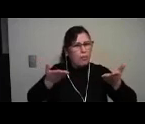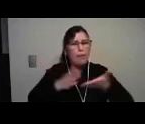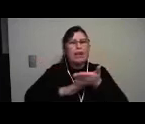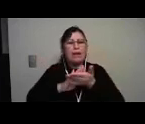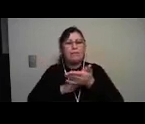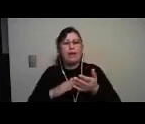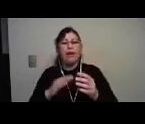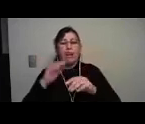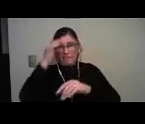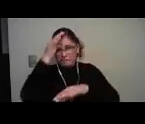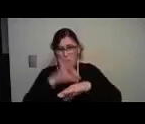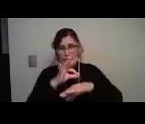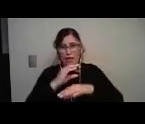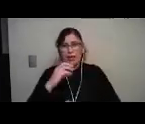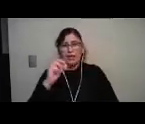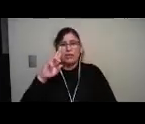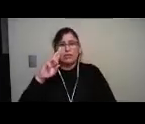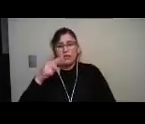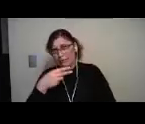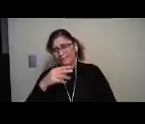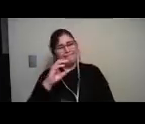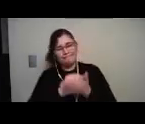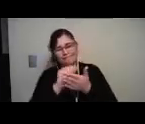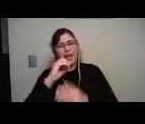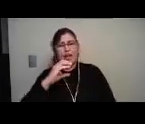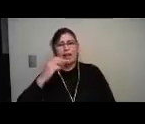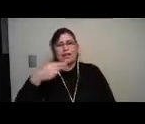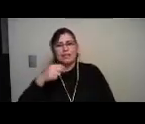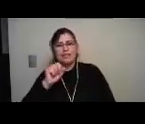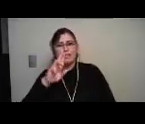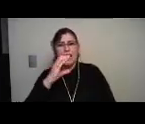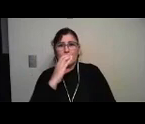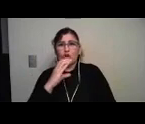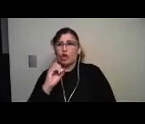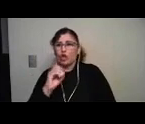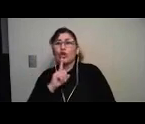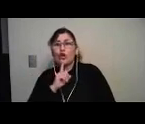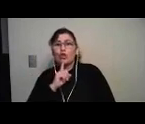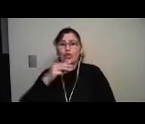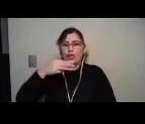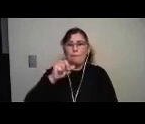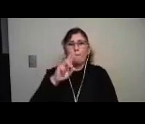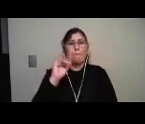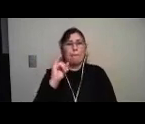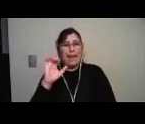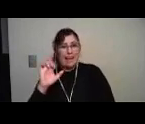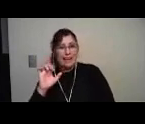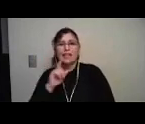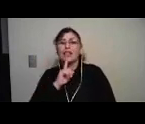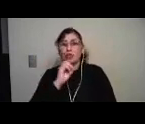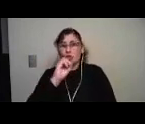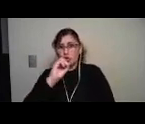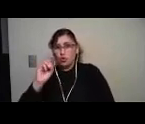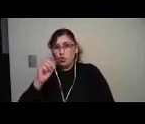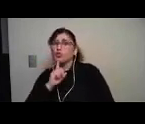Charcot, ¿cierto? Marietúa, porque así se llaman las personas que lo descubrieron, ¿ya? Y que hay, por lo menos hasta donde